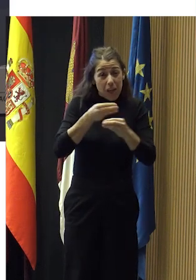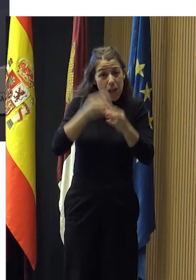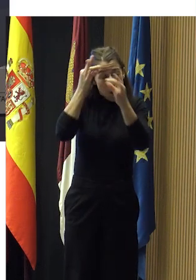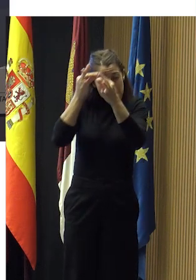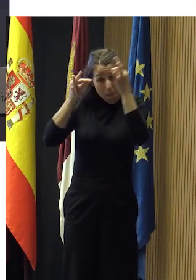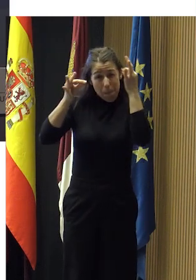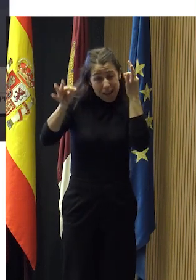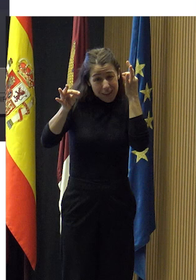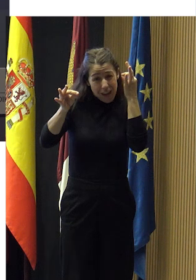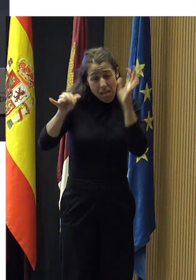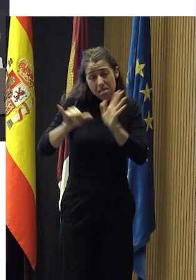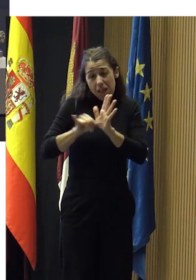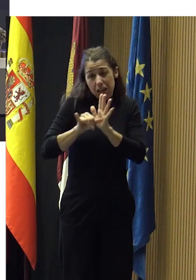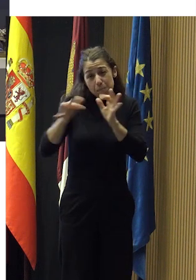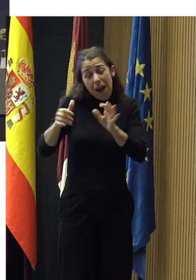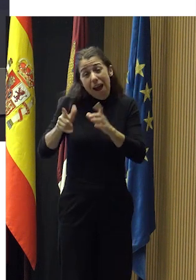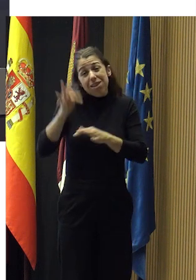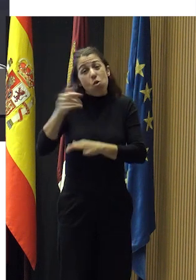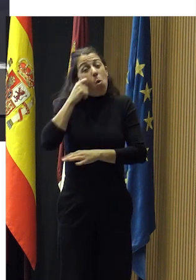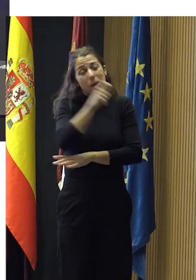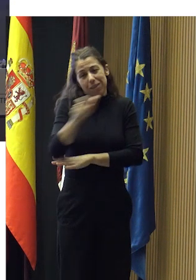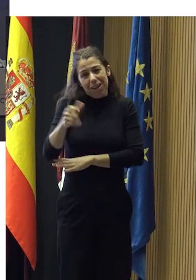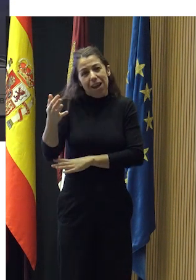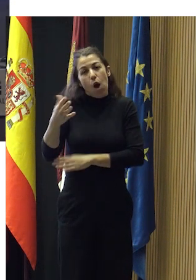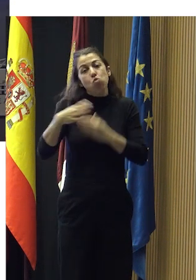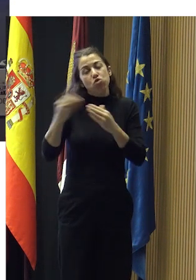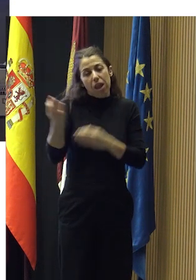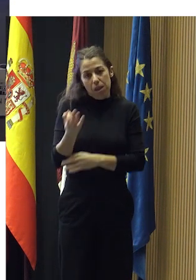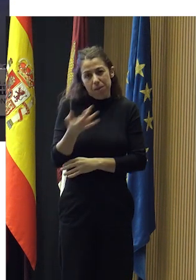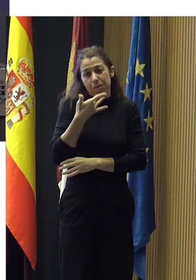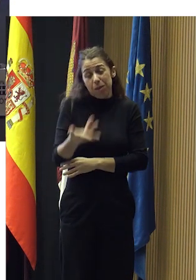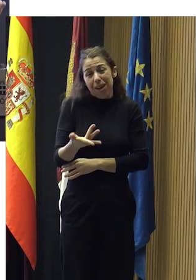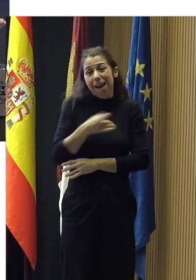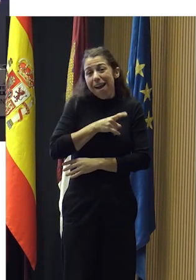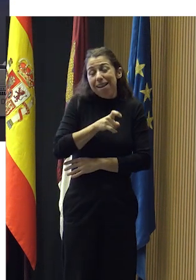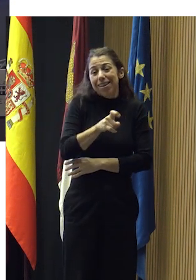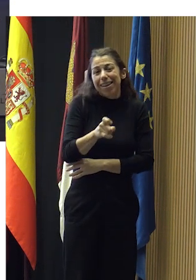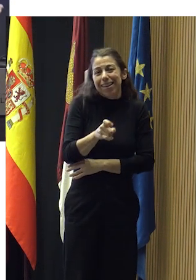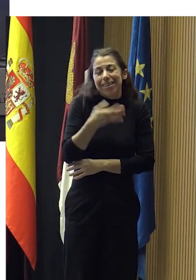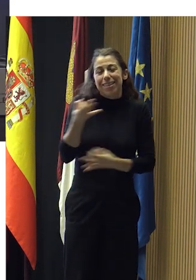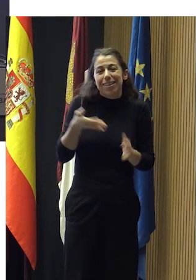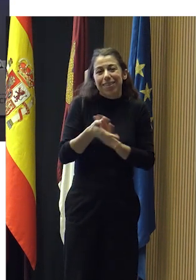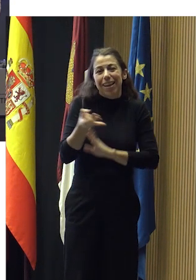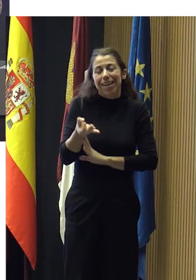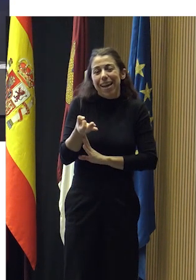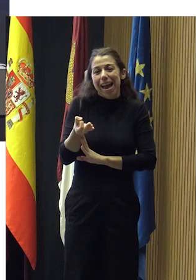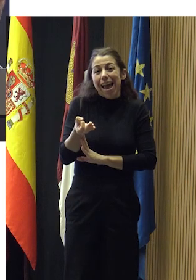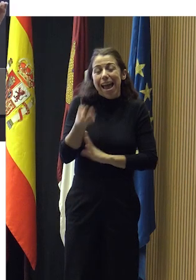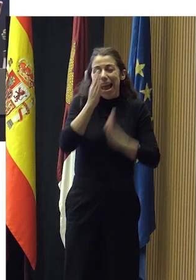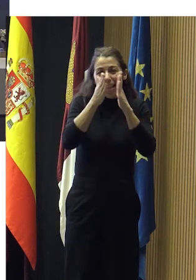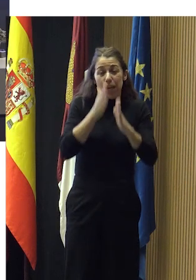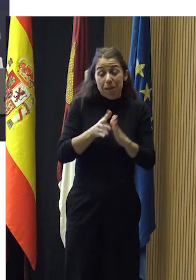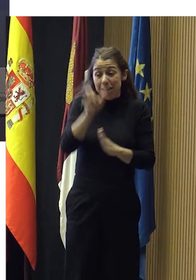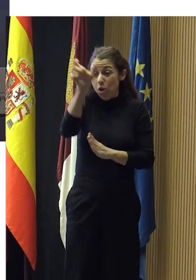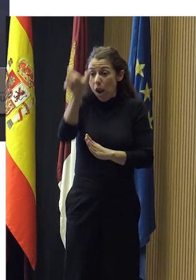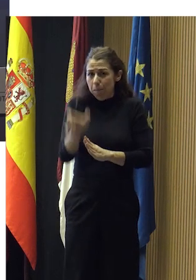empática, cercana y humanitaria, ¿vale? Humanizar en cáncer lo que significa es centrar el tratamiento en la